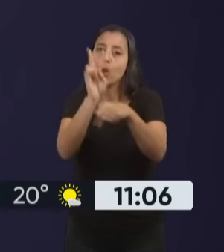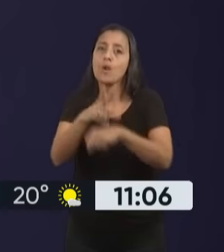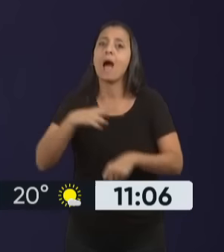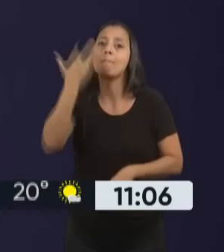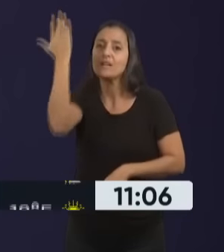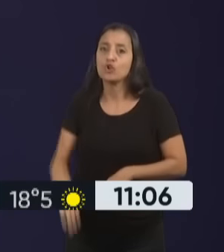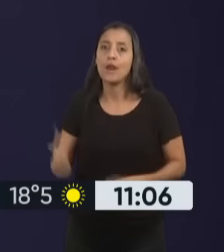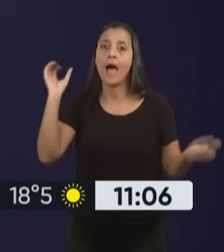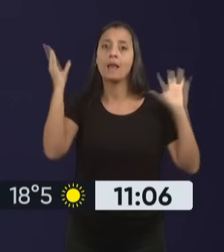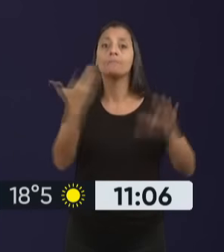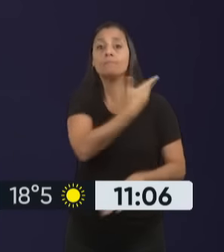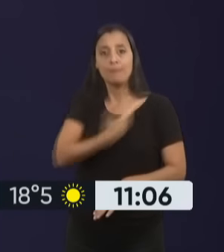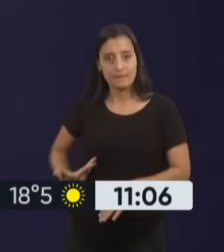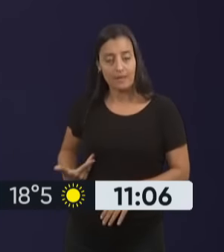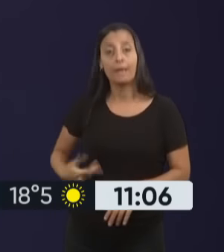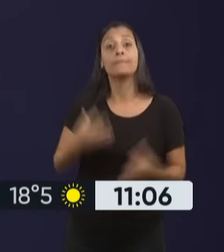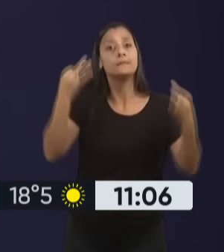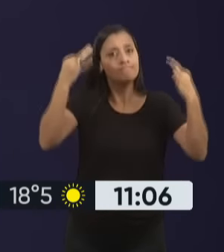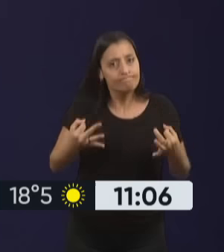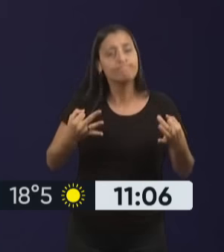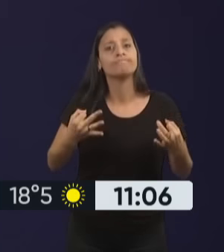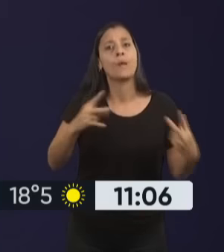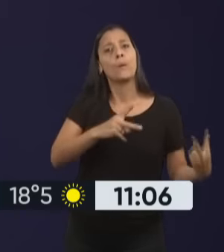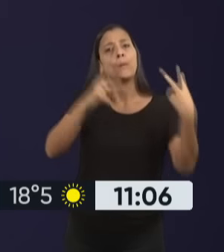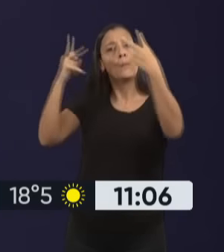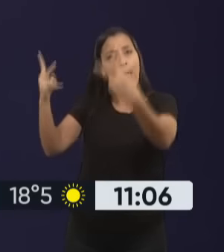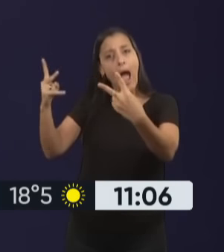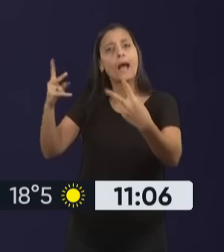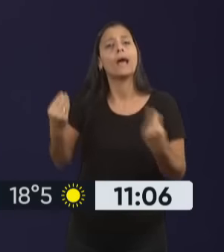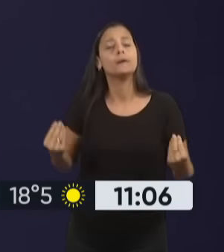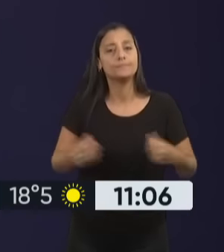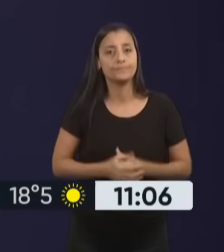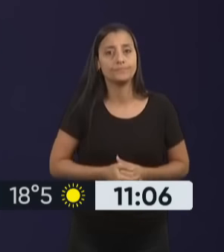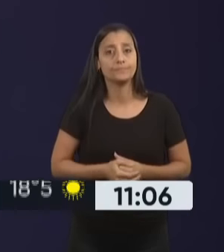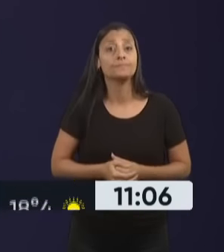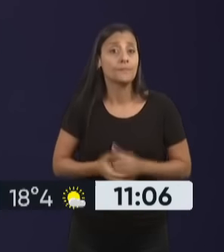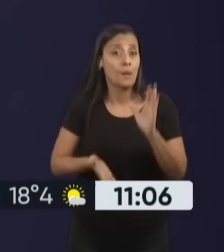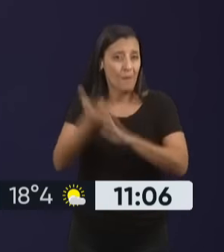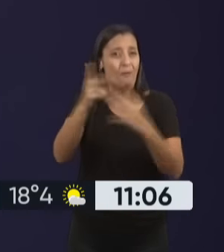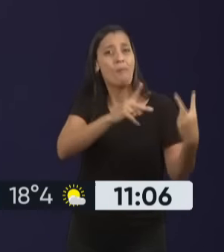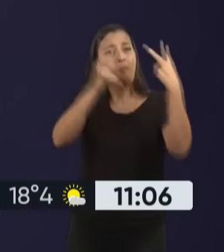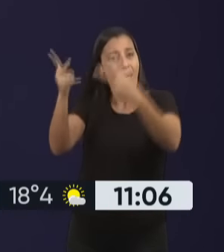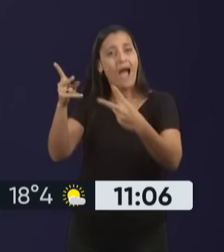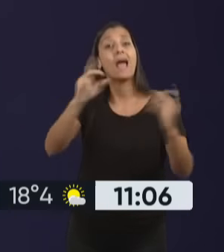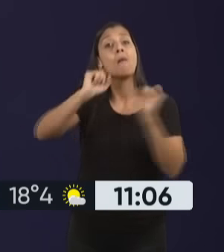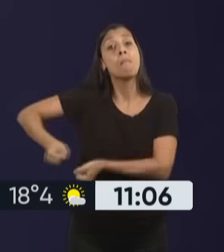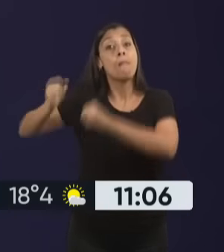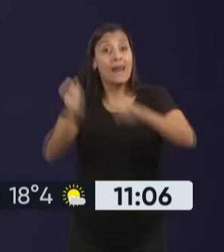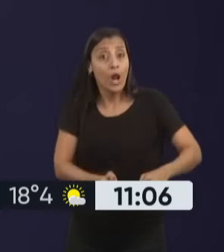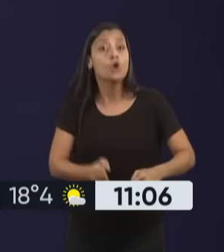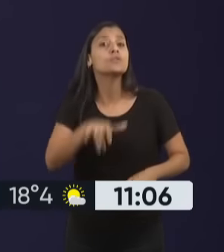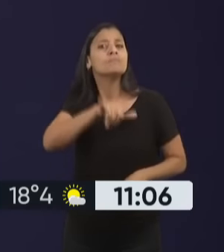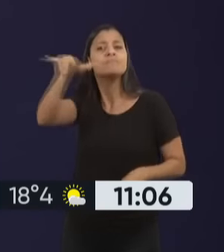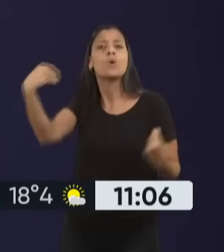eh puntualmente en el viaje que es a hacia la Ciudad de Bariloche se va a hacer en el